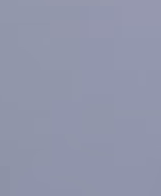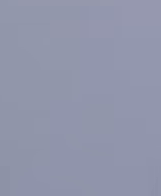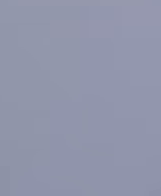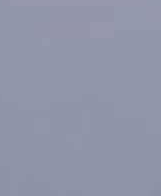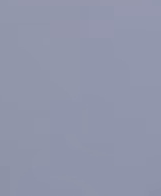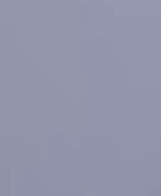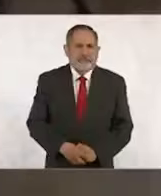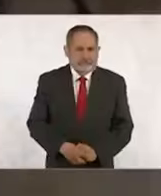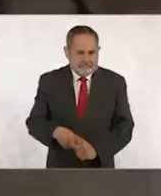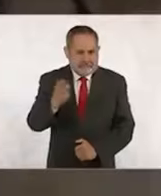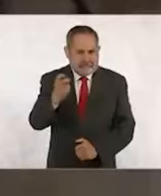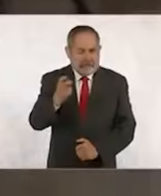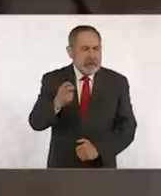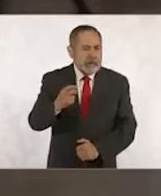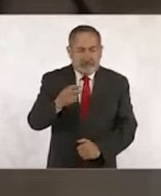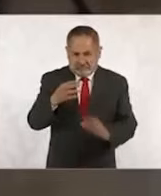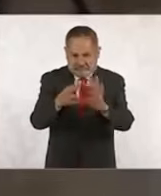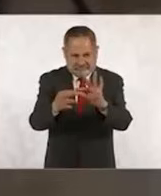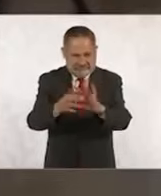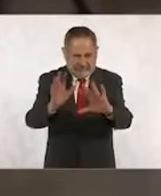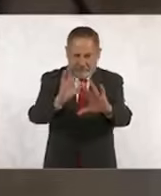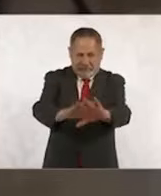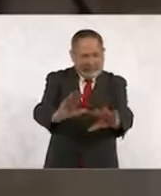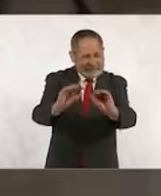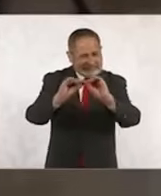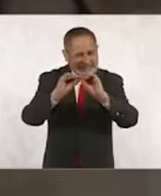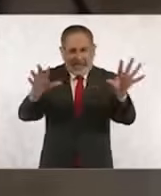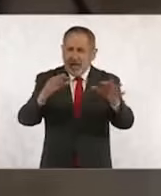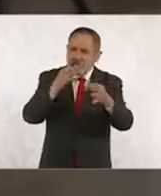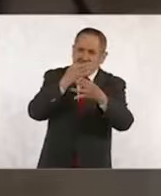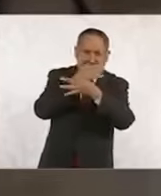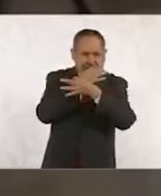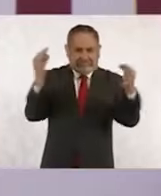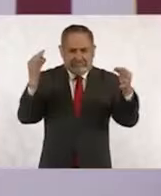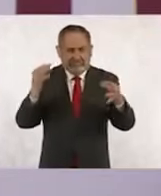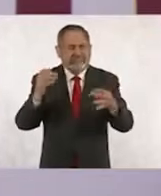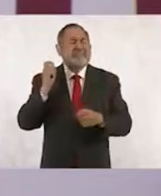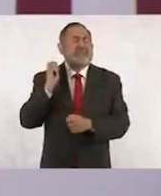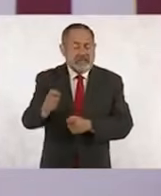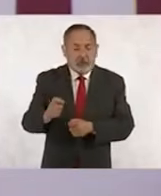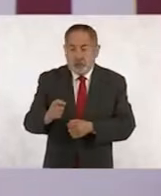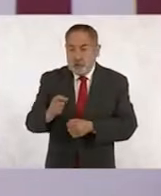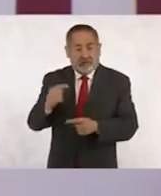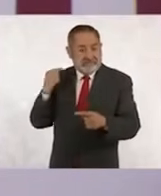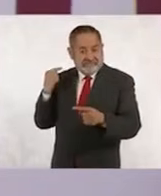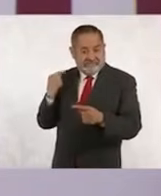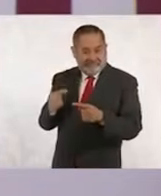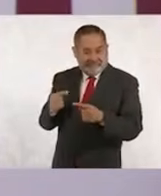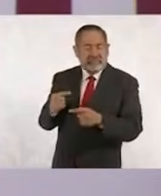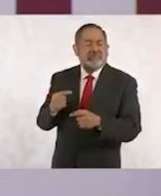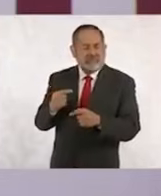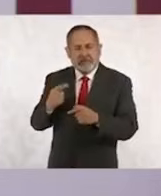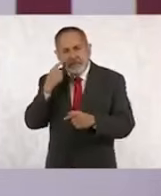campaña presidencial, etcétera, ¿no? Entonces, digamos, López Obrador sí estaba en el nudo de la organización y la